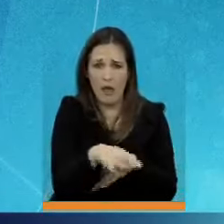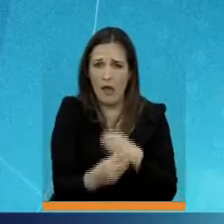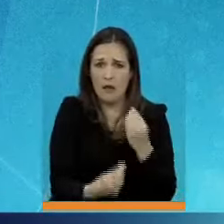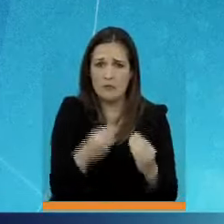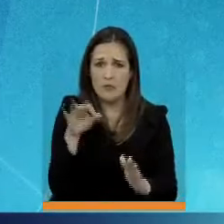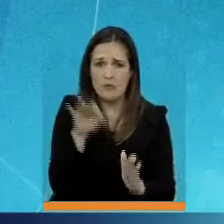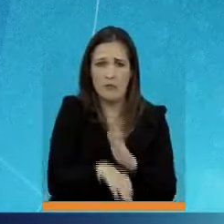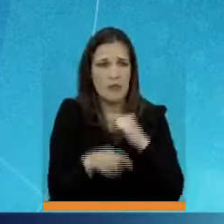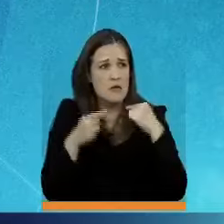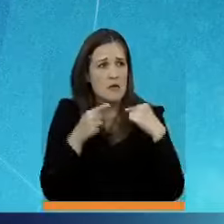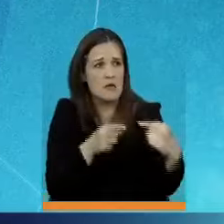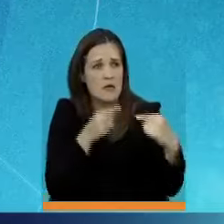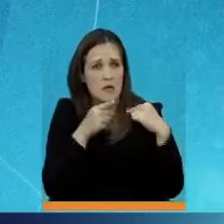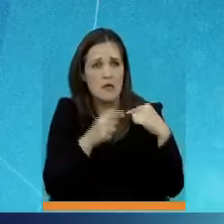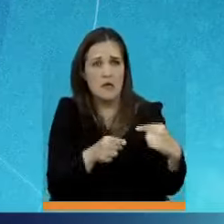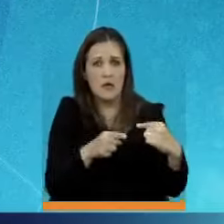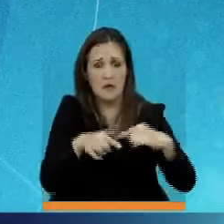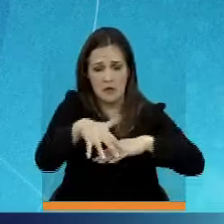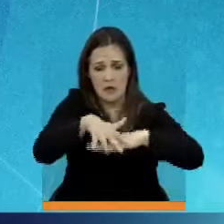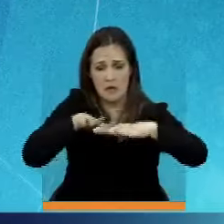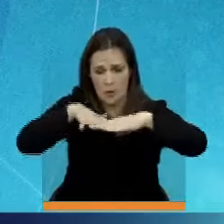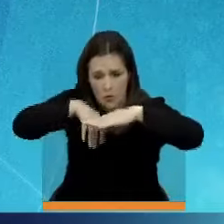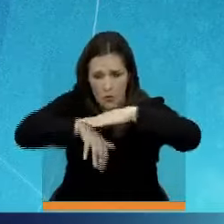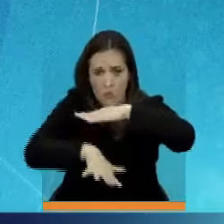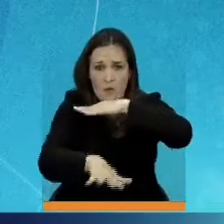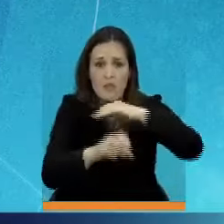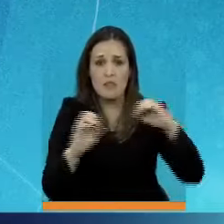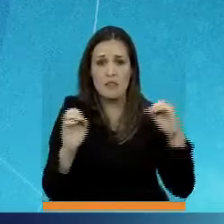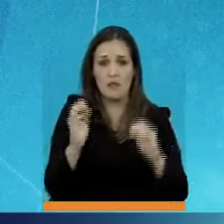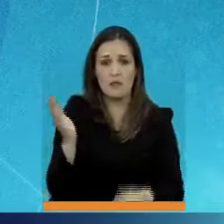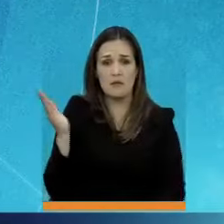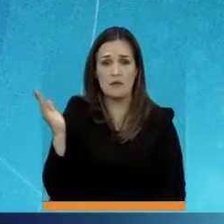6 años sin alcantarillado.